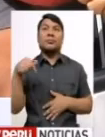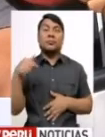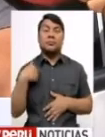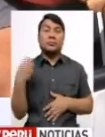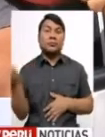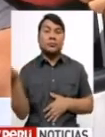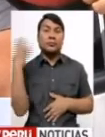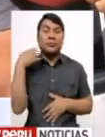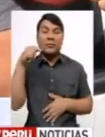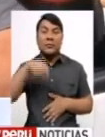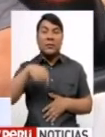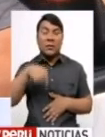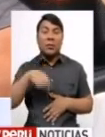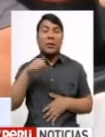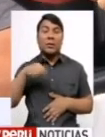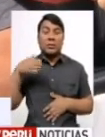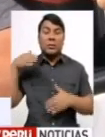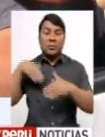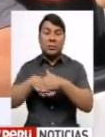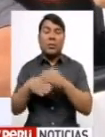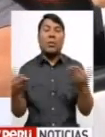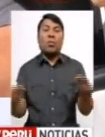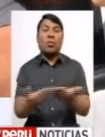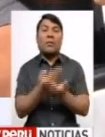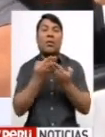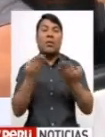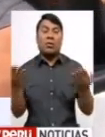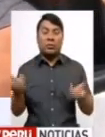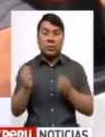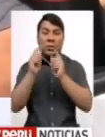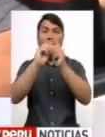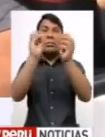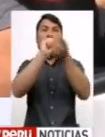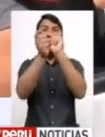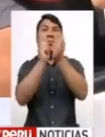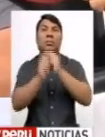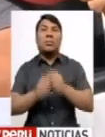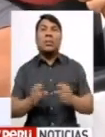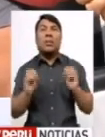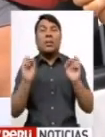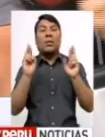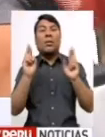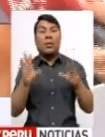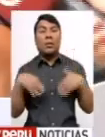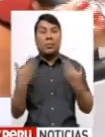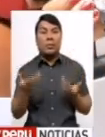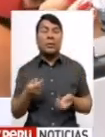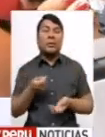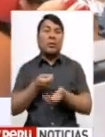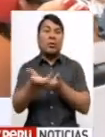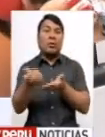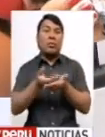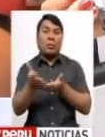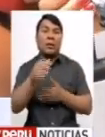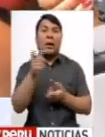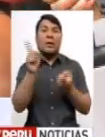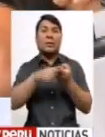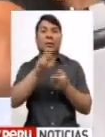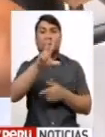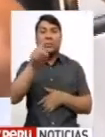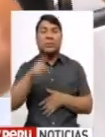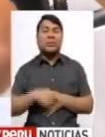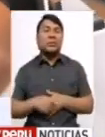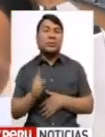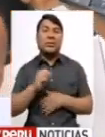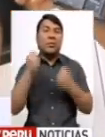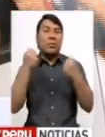que hoy día tenemos que cargar la tienda con nueva mercadería y ojalá nos recuperemos de acá al 31. O sea, va a ser imposible, pero al menos va